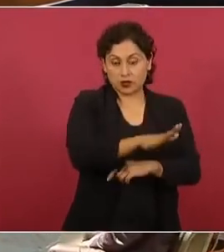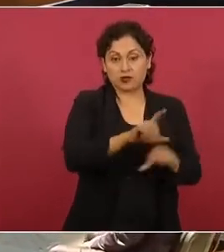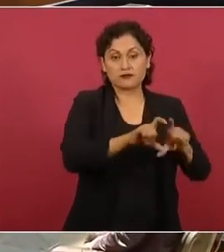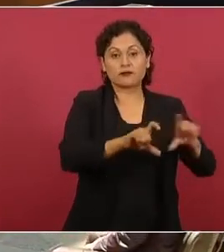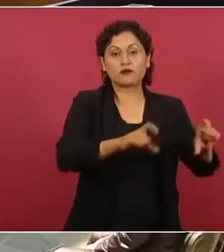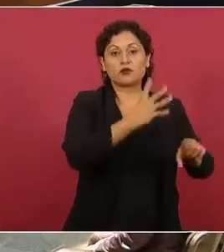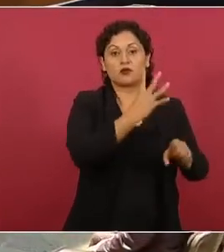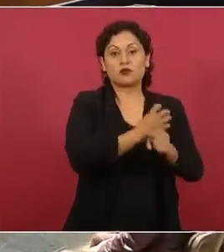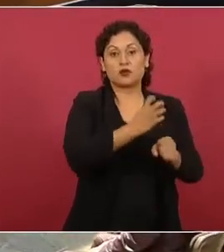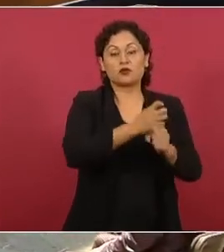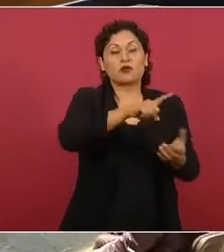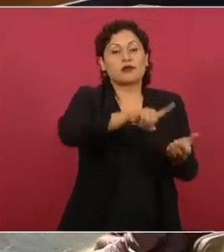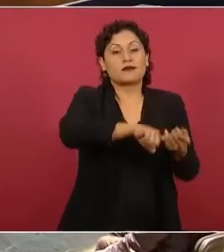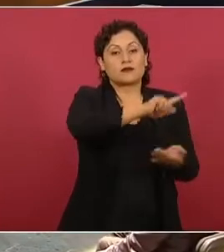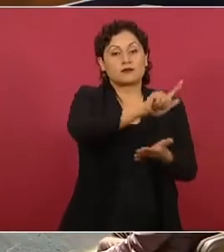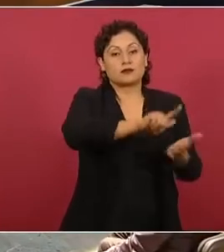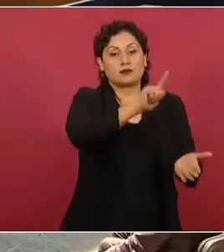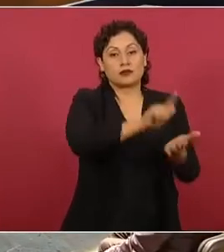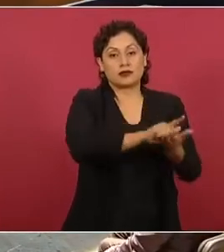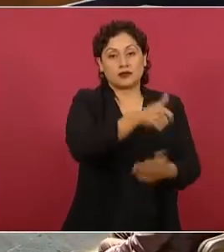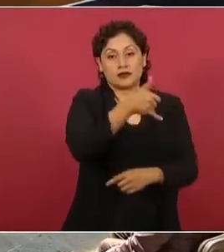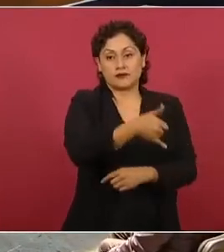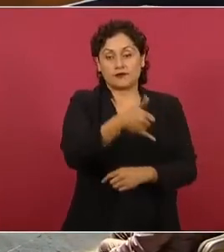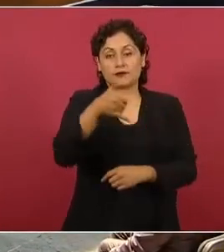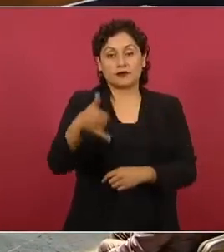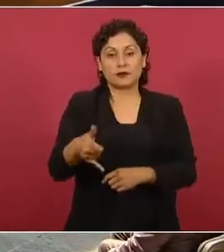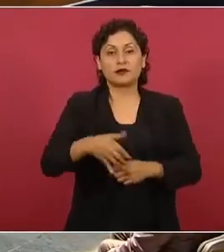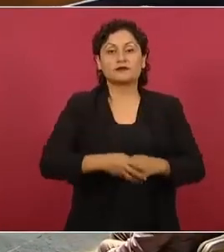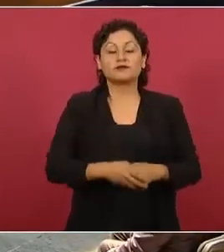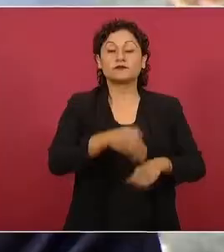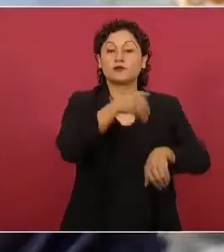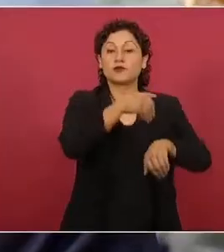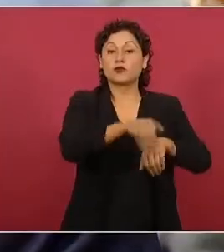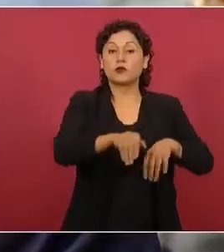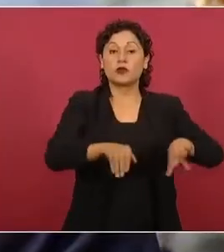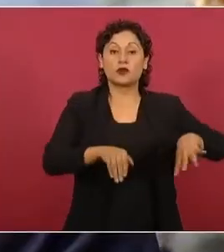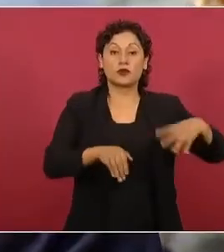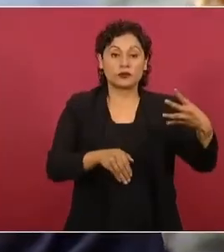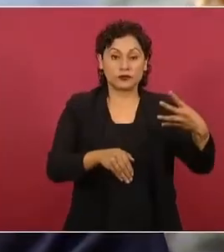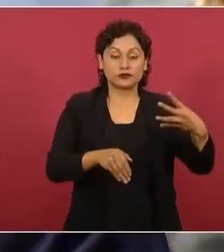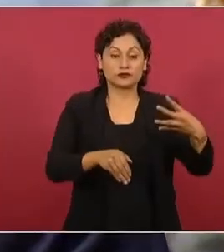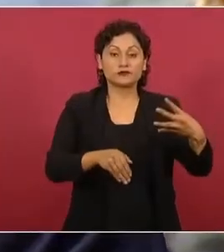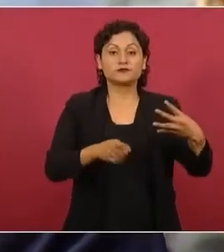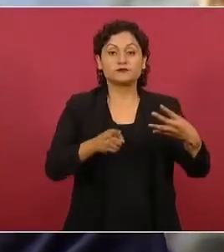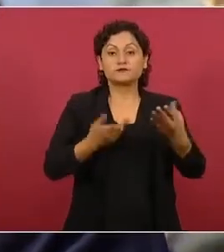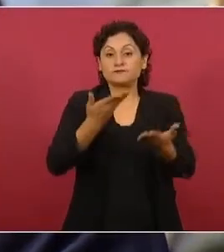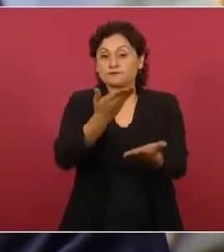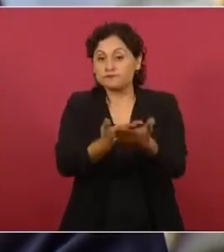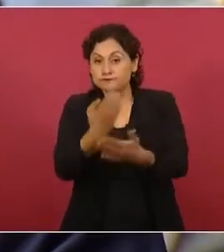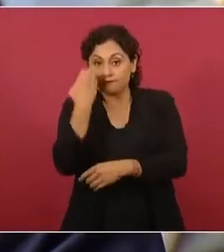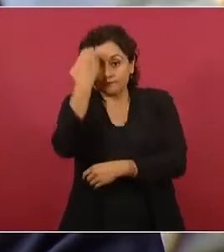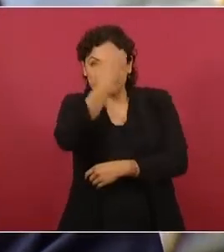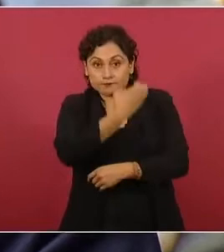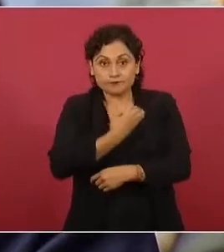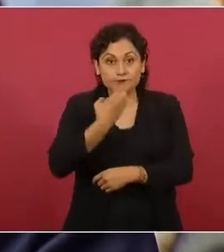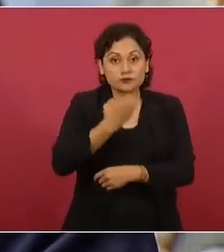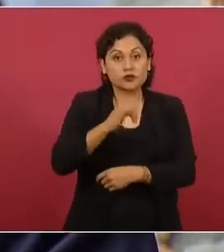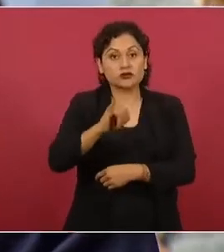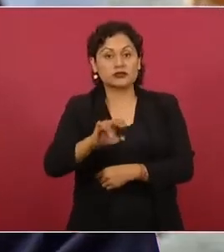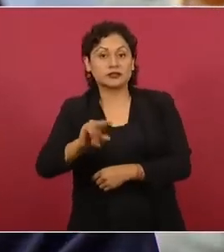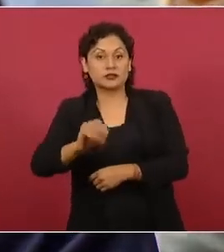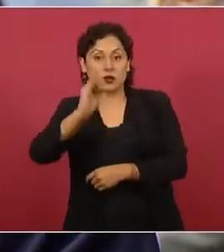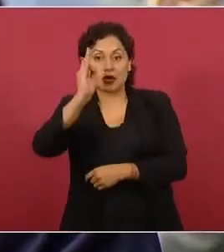4 de la Ley del Infonavit. Punto 14, consideración y en su caso aprobación de la reforma al Código